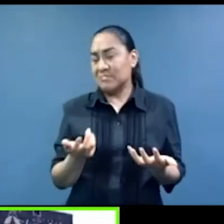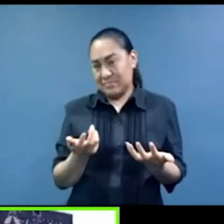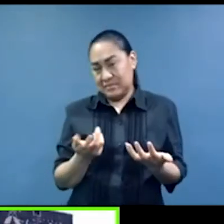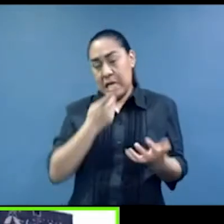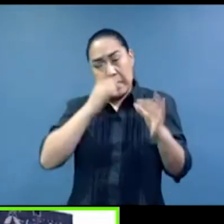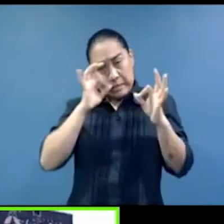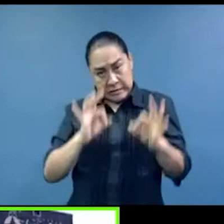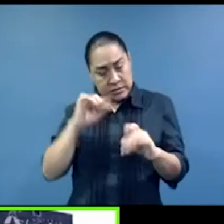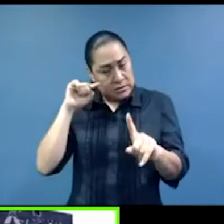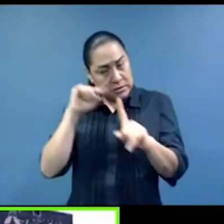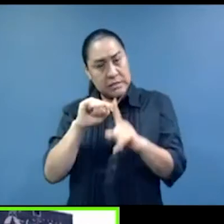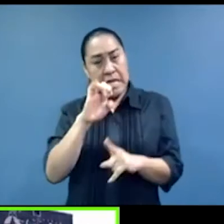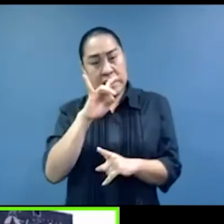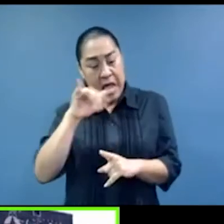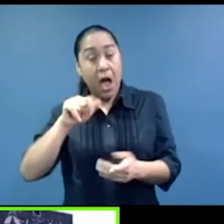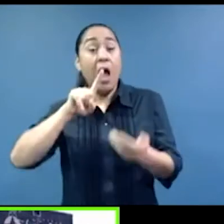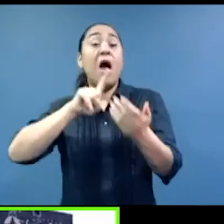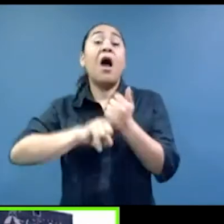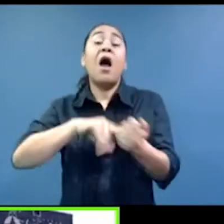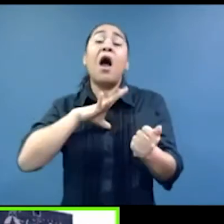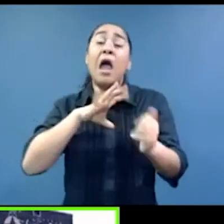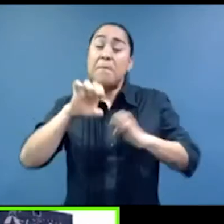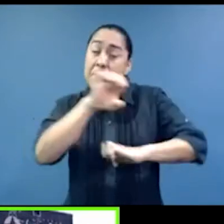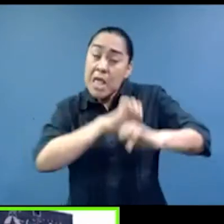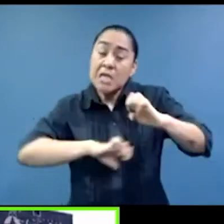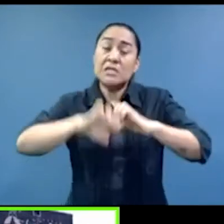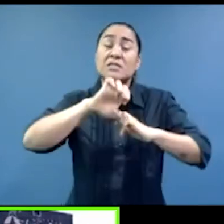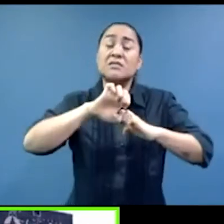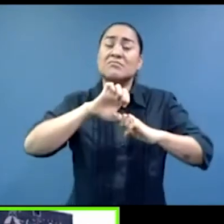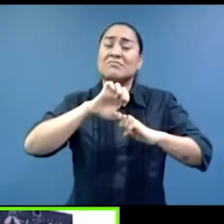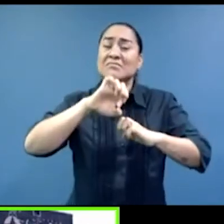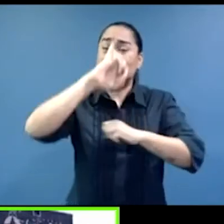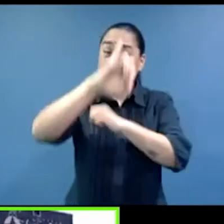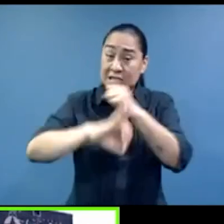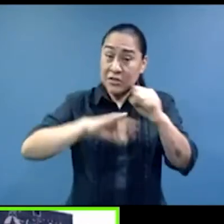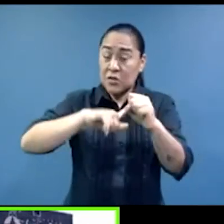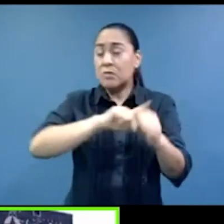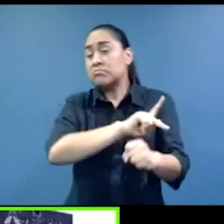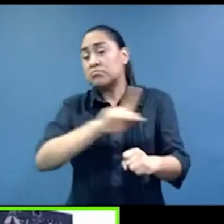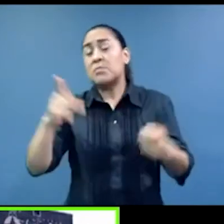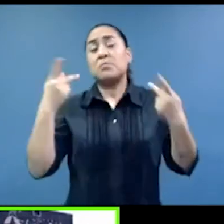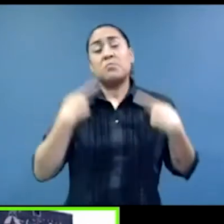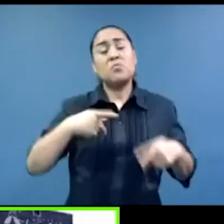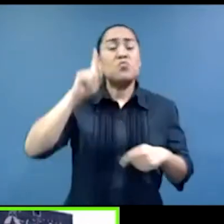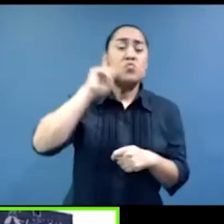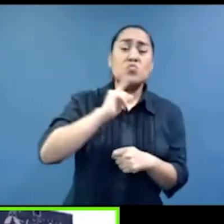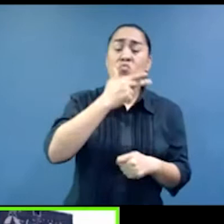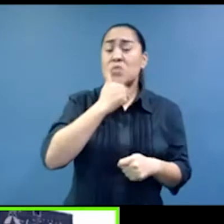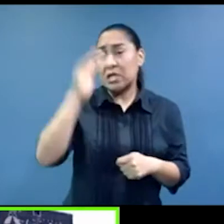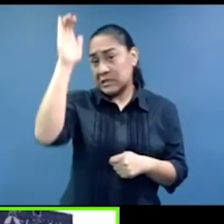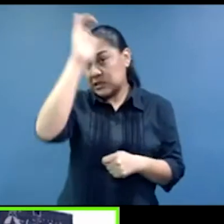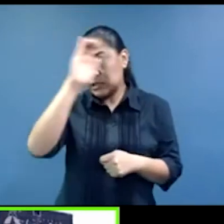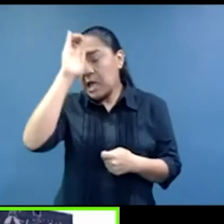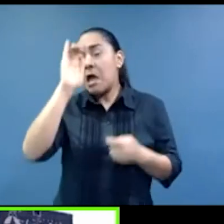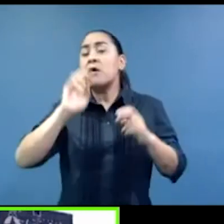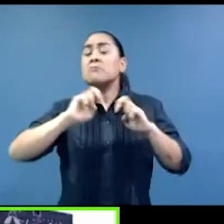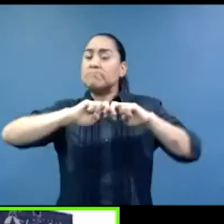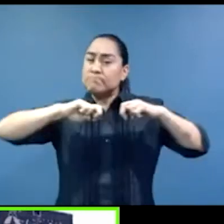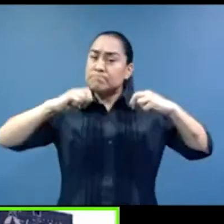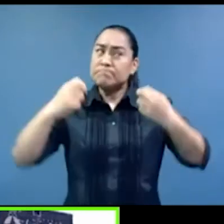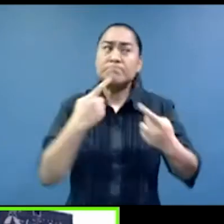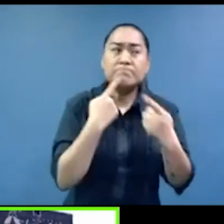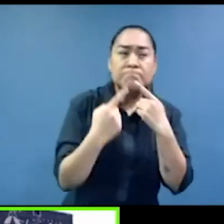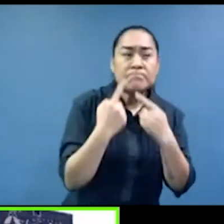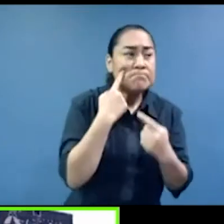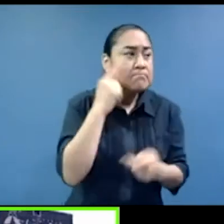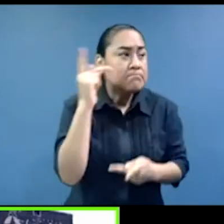hay consorcios internacionales de científicos y científicas que se reúnen para consensuar